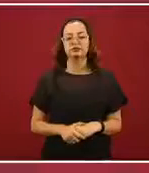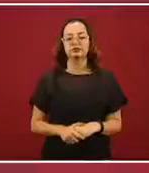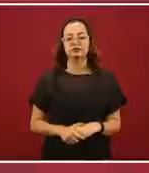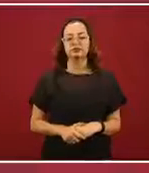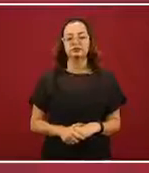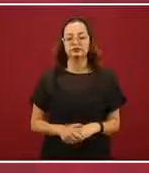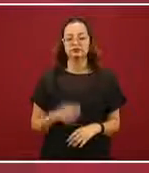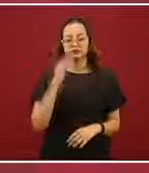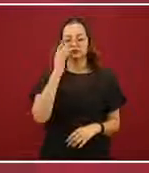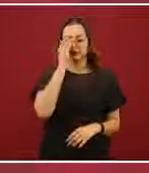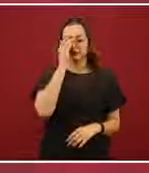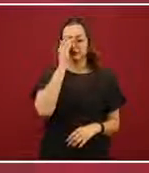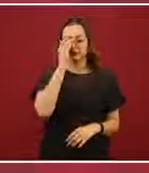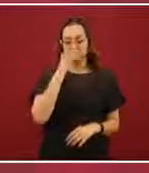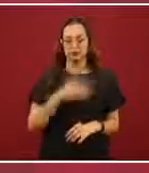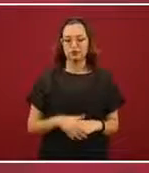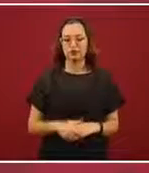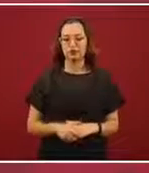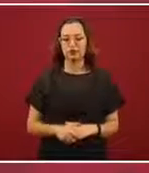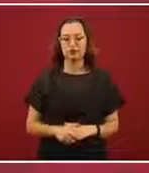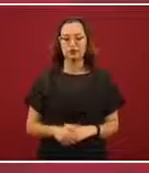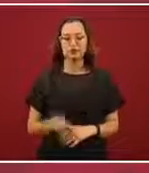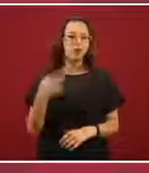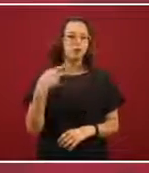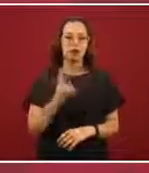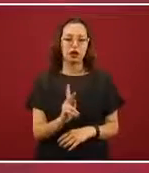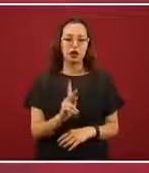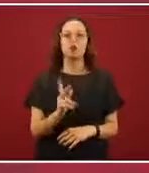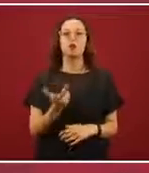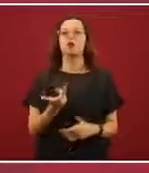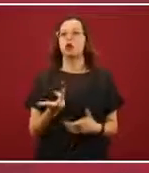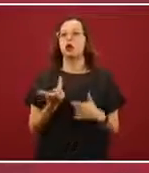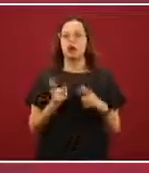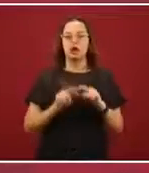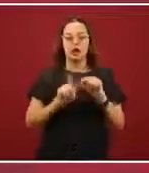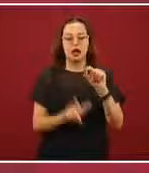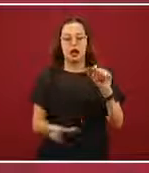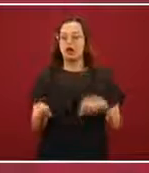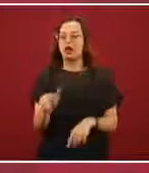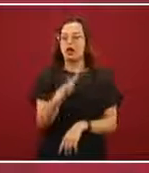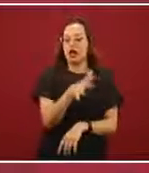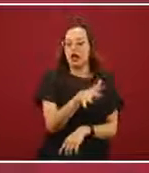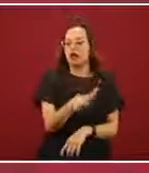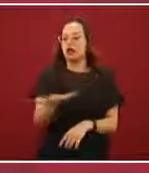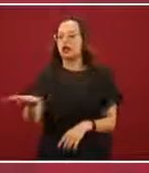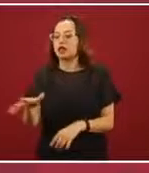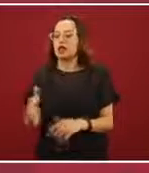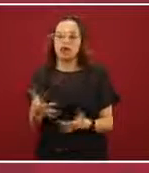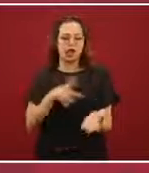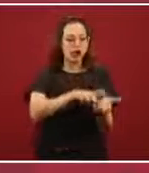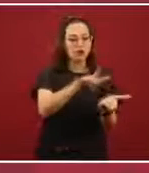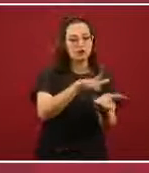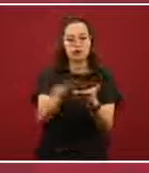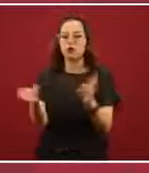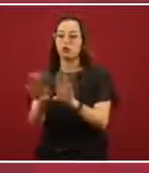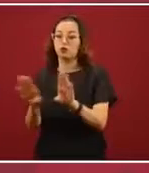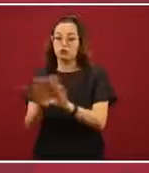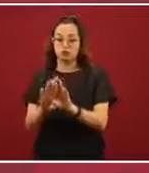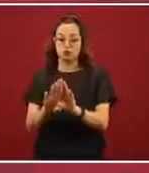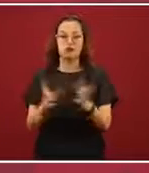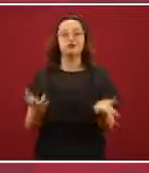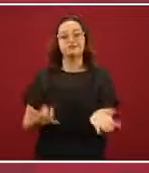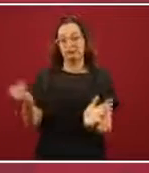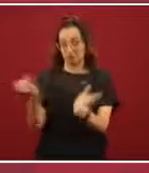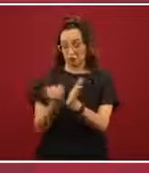¿Cómo se apoya a toda la actividad productiva? Pues no aumentando los impuestos,